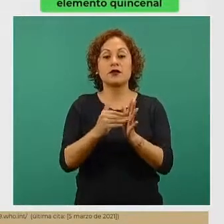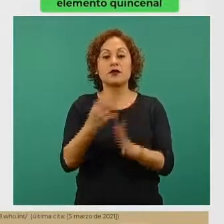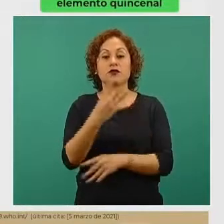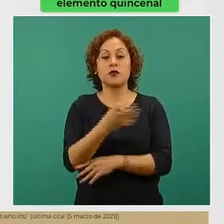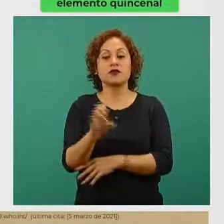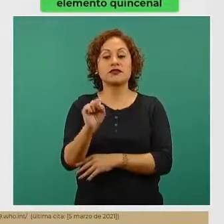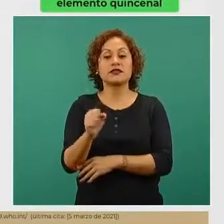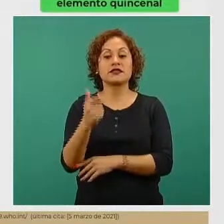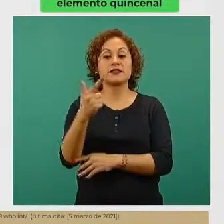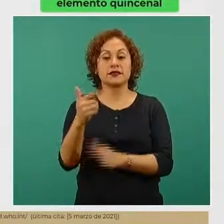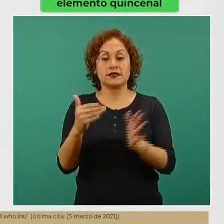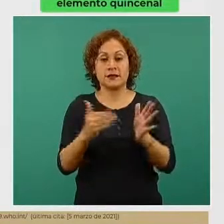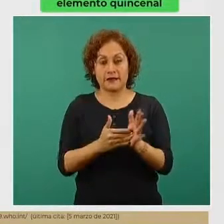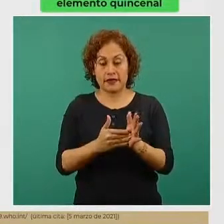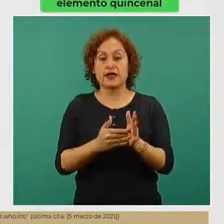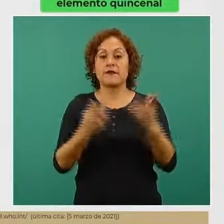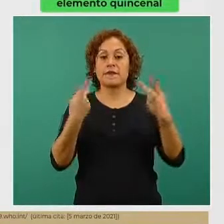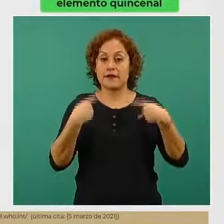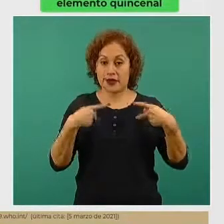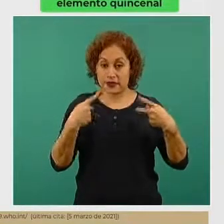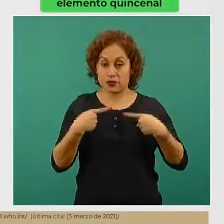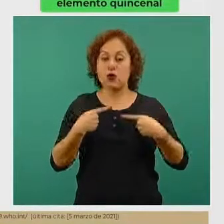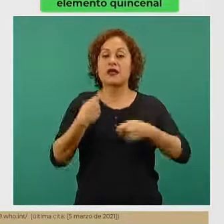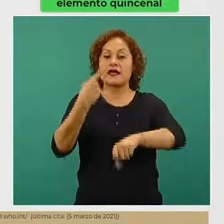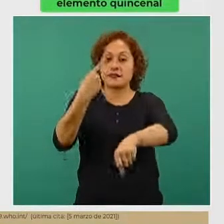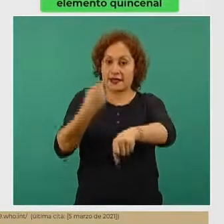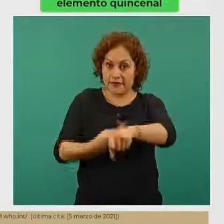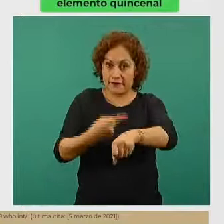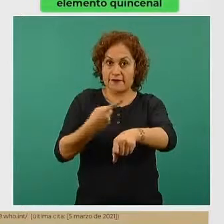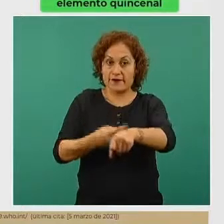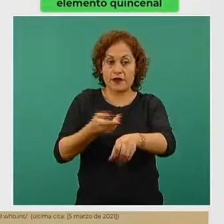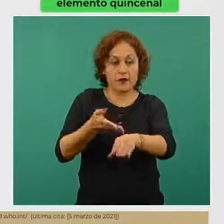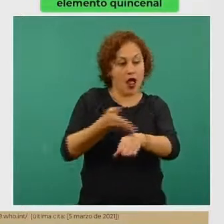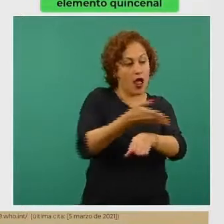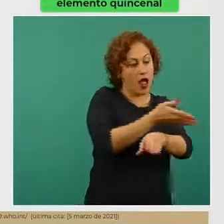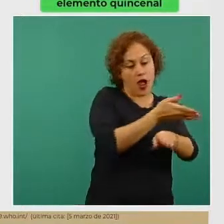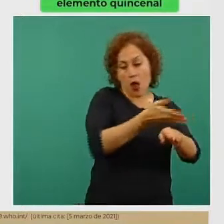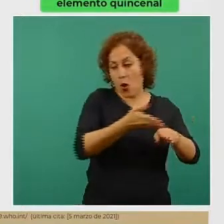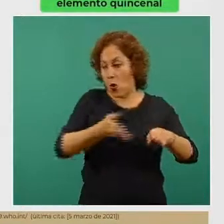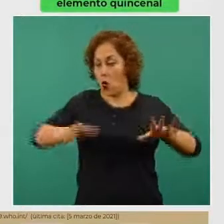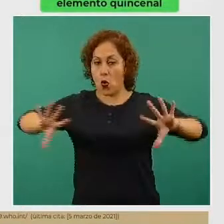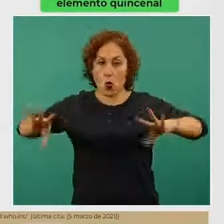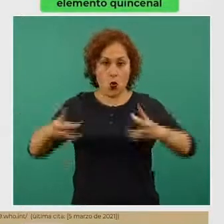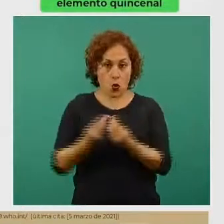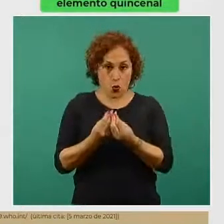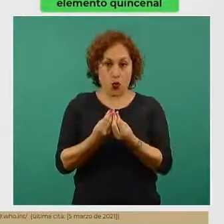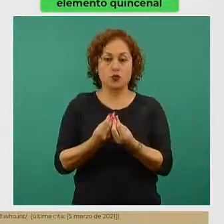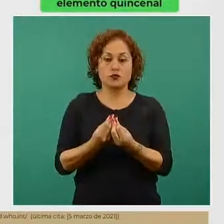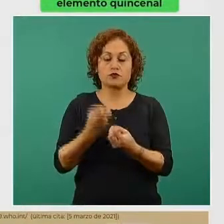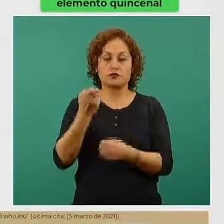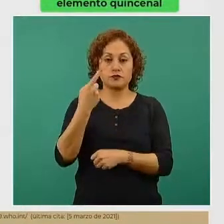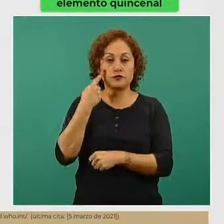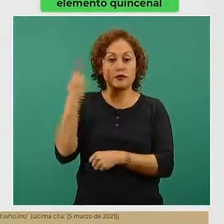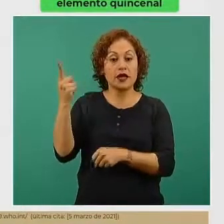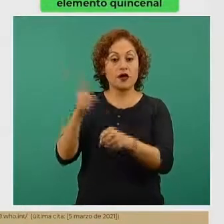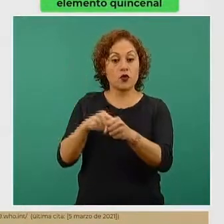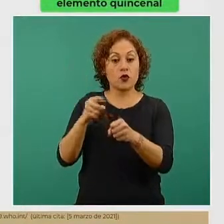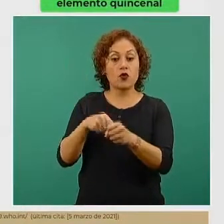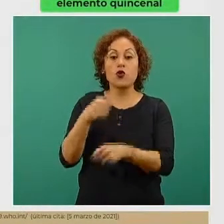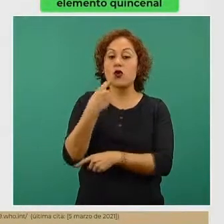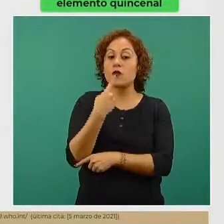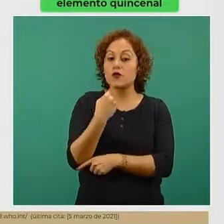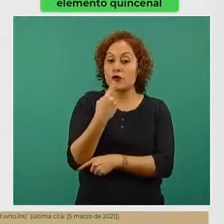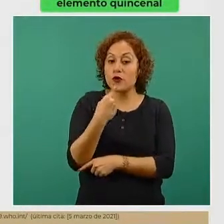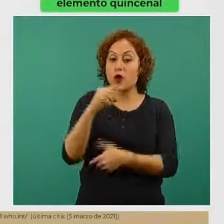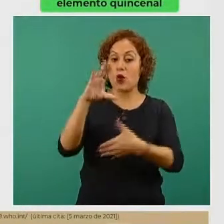113.467.000 personas que han sido confirmadas a COVID-19 en todo el mundo, y aquí en base a los colores, ese color rojo nuevamente